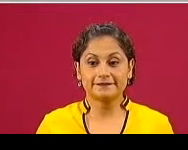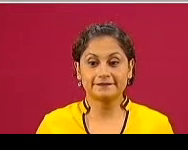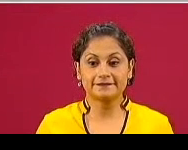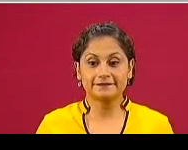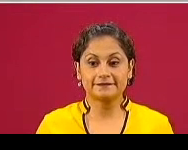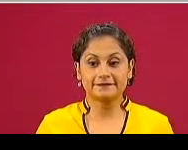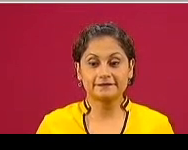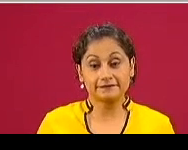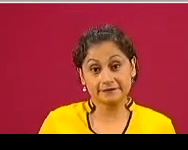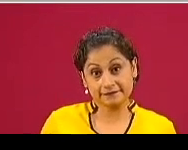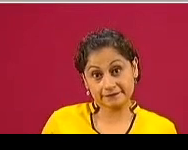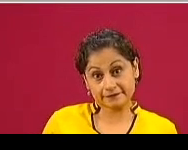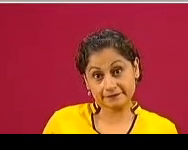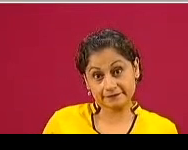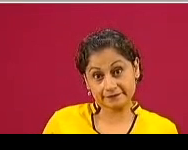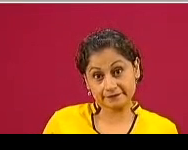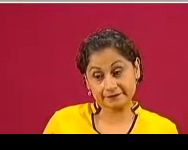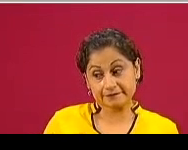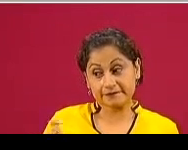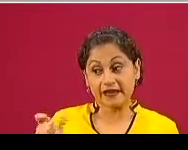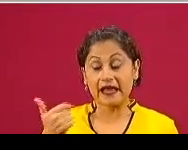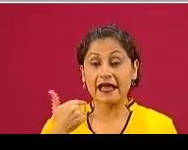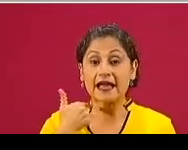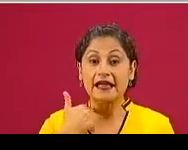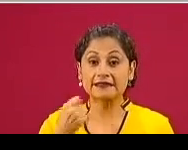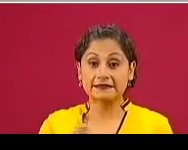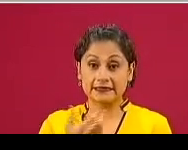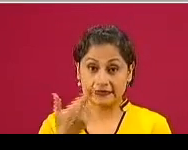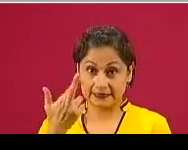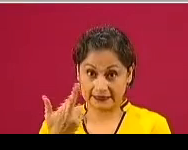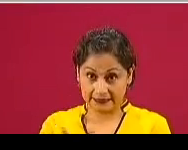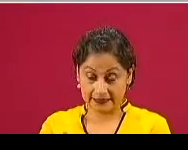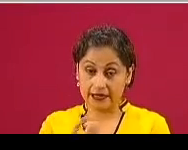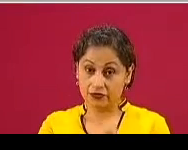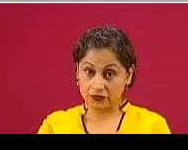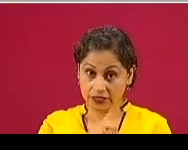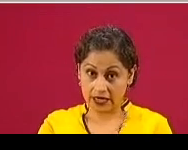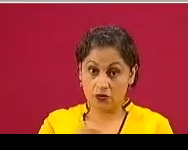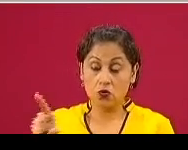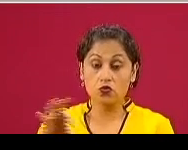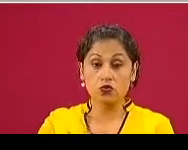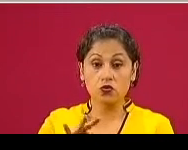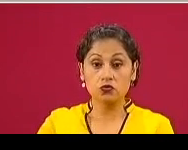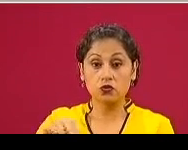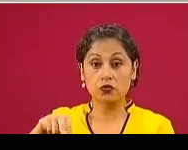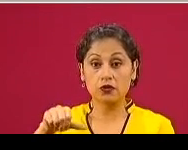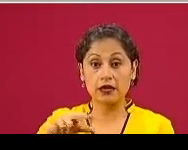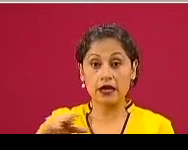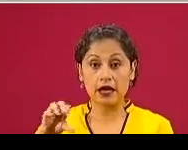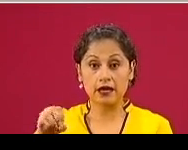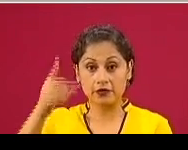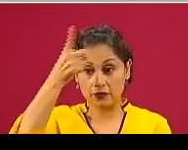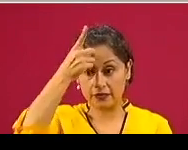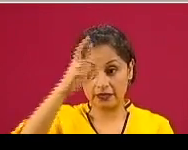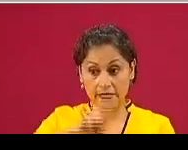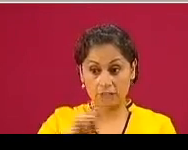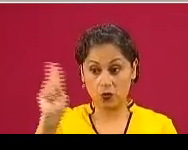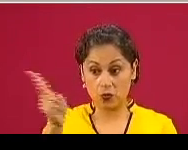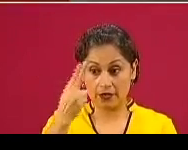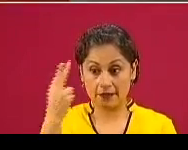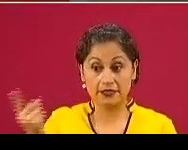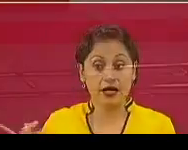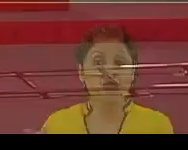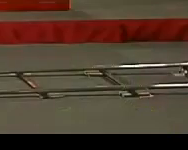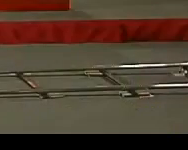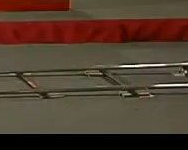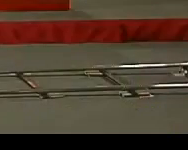Estamos en espera de la opinión del doctor Narro, un respetable exsecretario de Salud y exrector de la Universidad Nacional Autónoma. Pues menciona